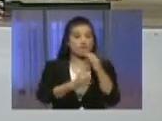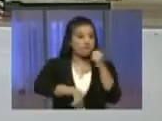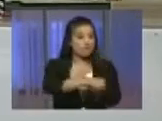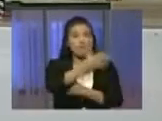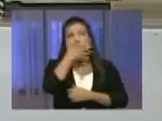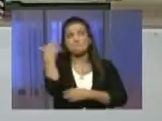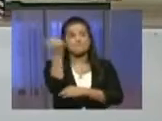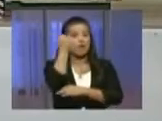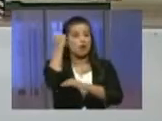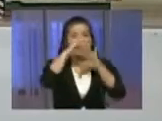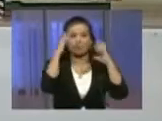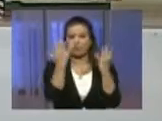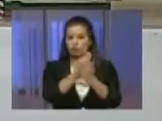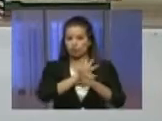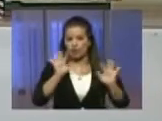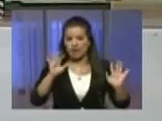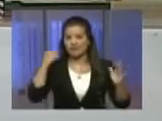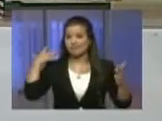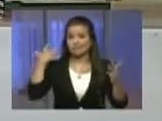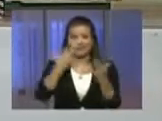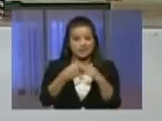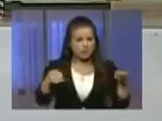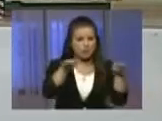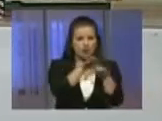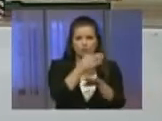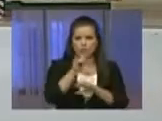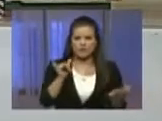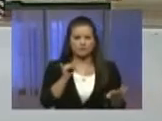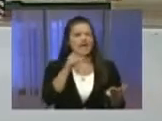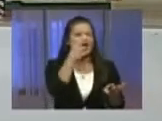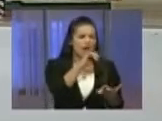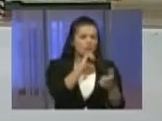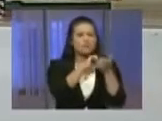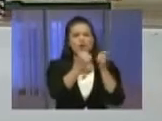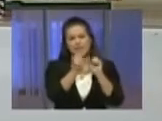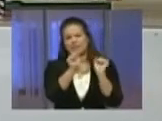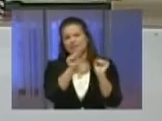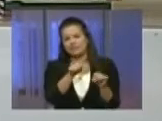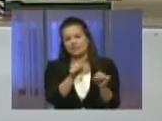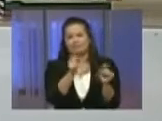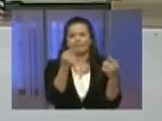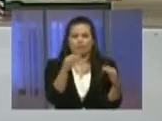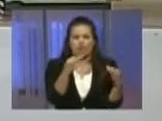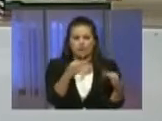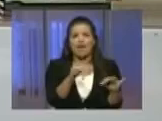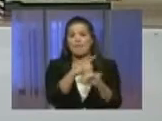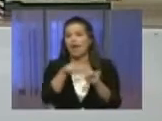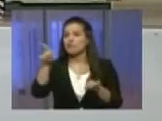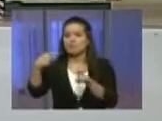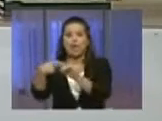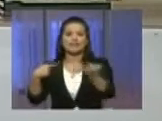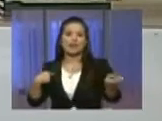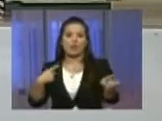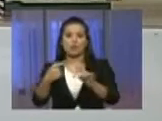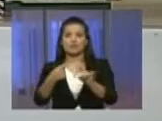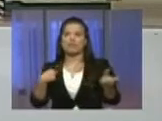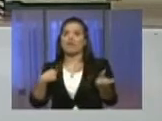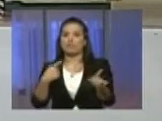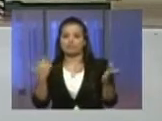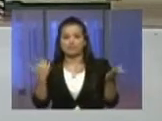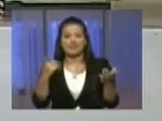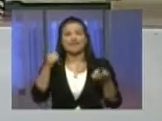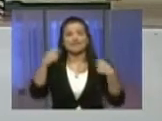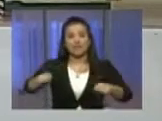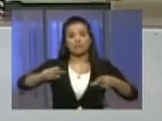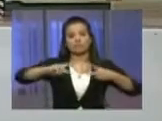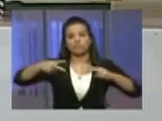historia y a pesar de los problemitas normales tratan de magnificarlo uno se da cuenta cuando quieren imponer una matriz de